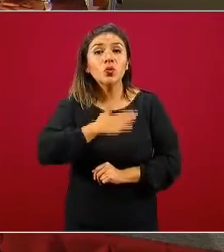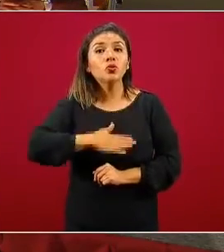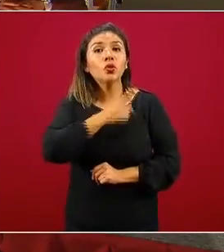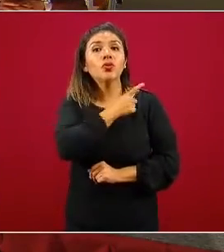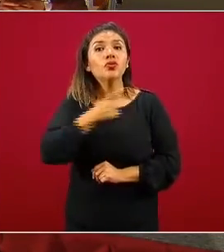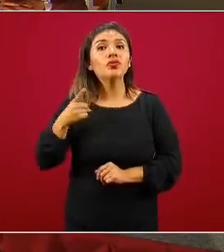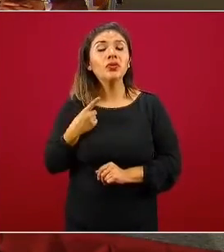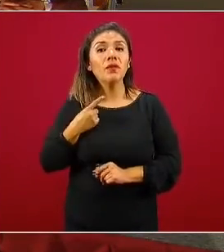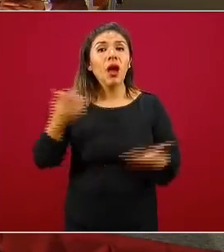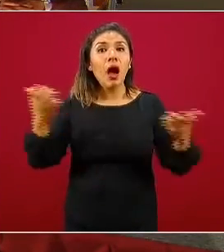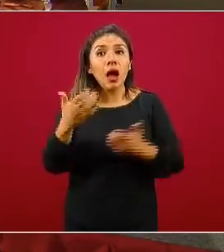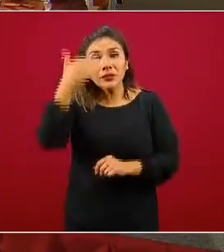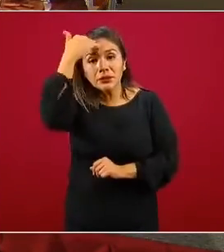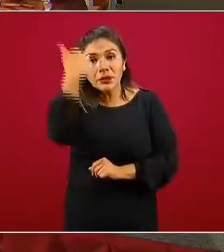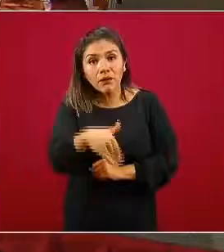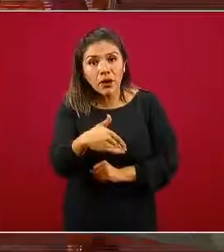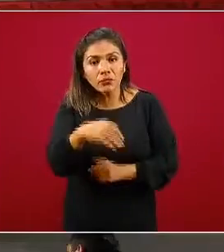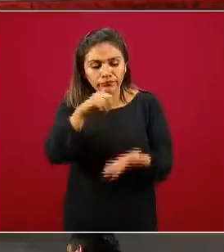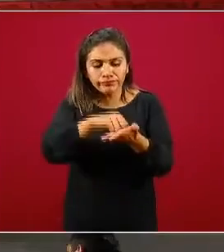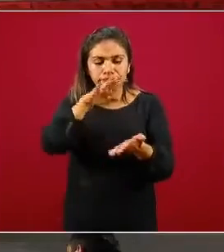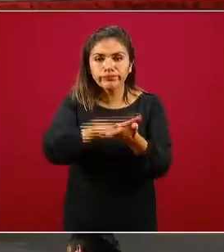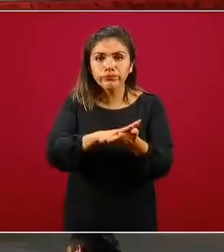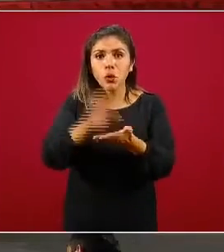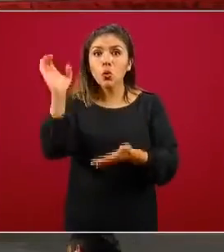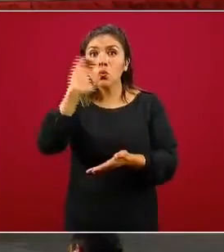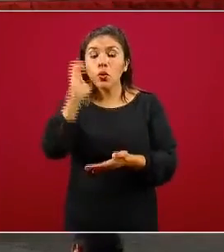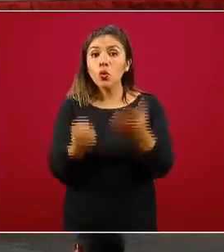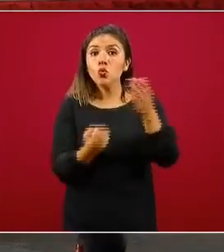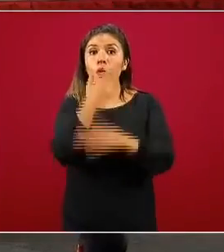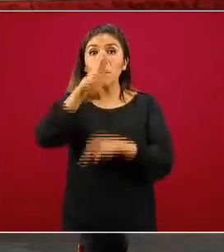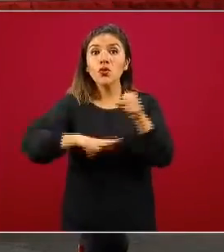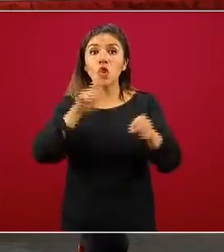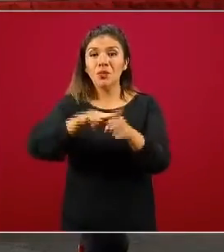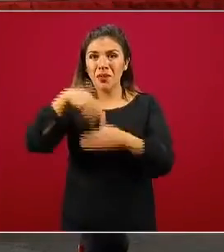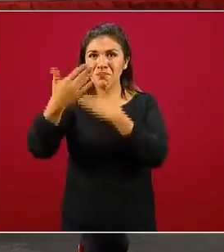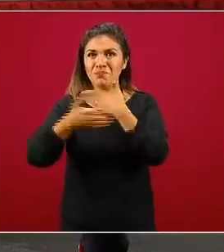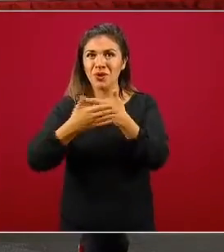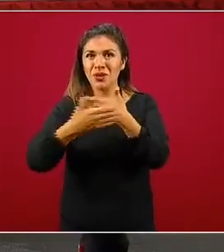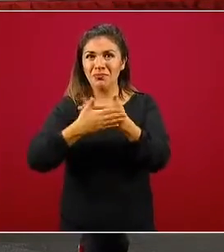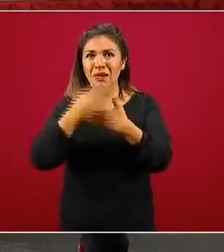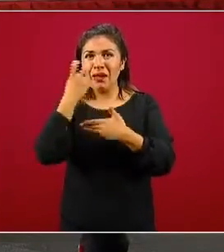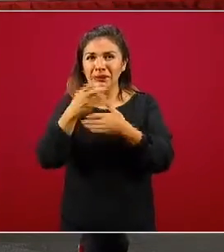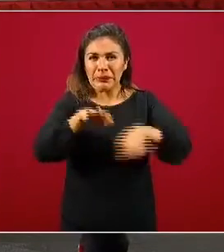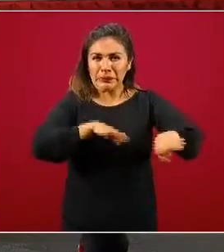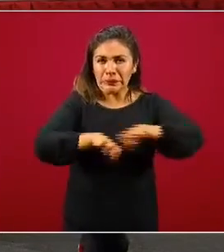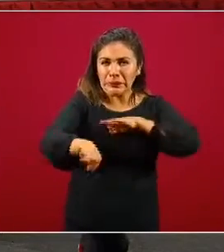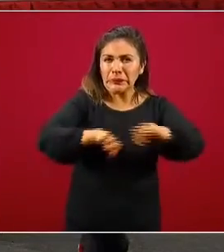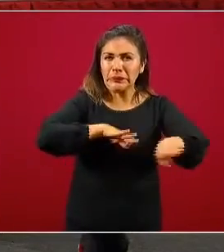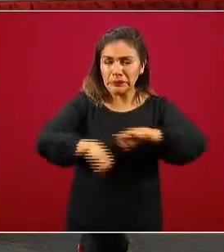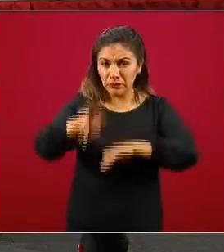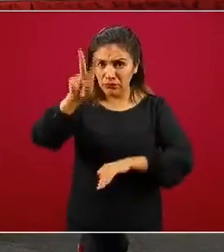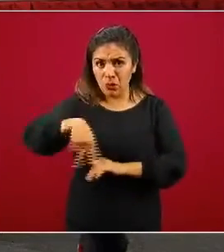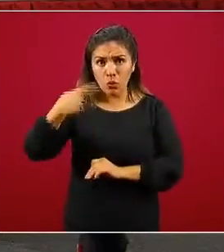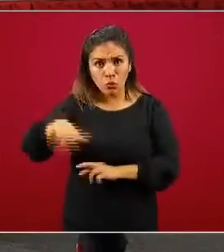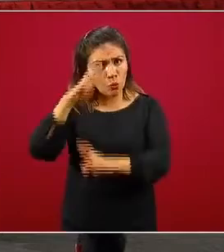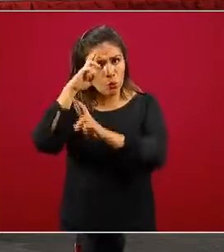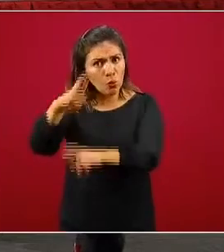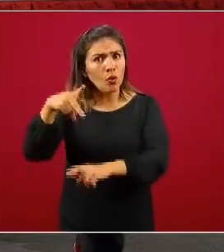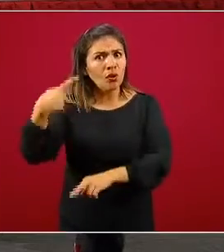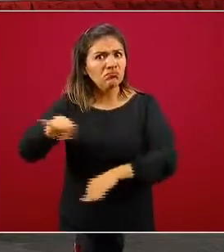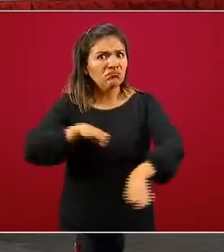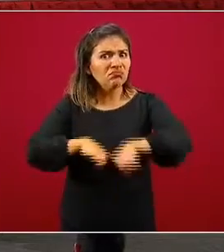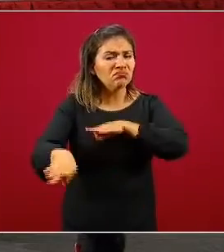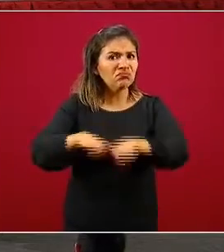poder saber una vez que en la nueva normalidad este trabajo tan digno, tan